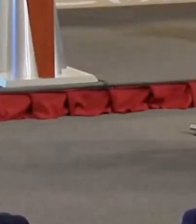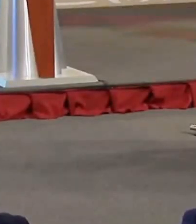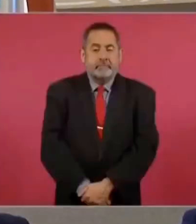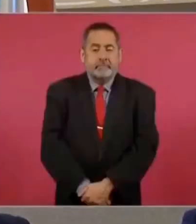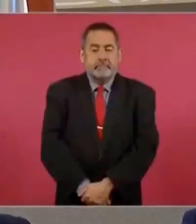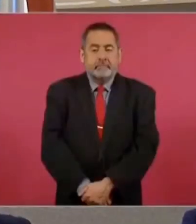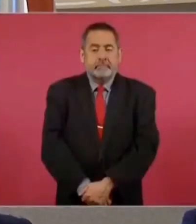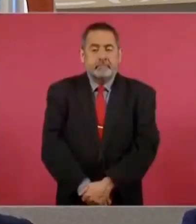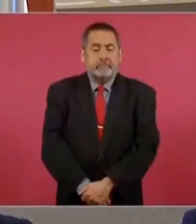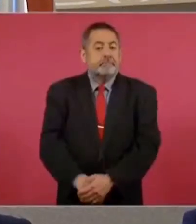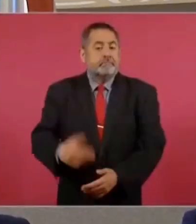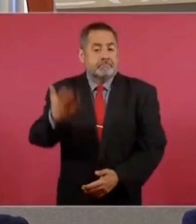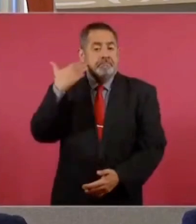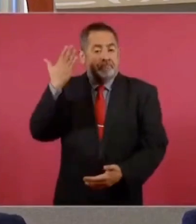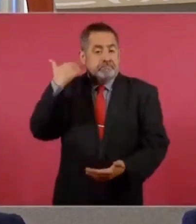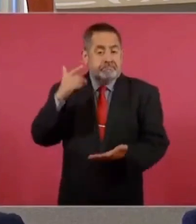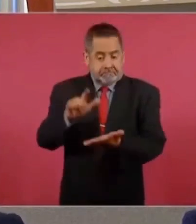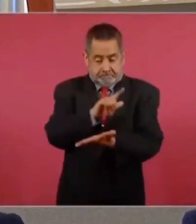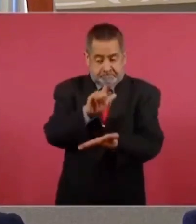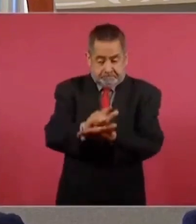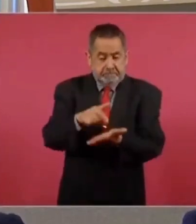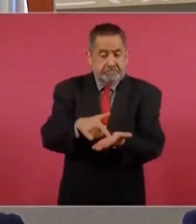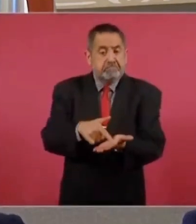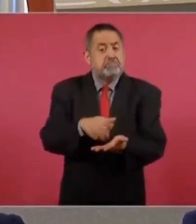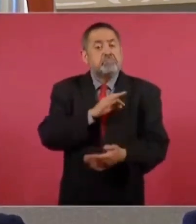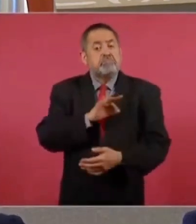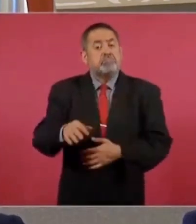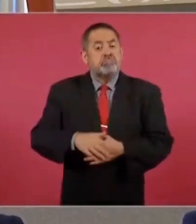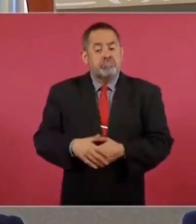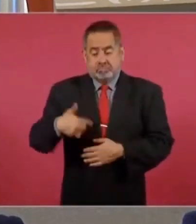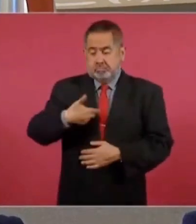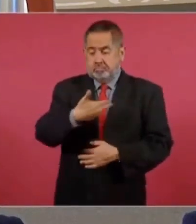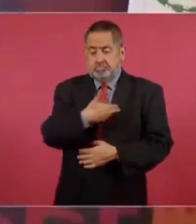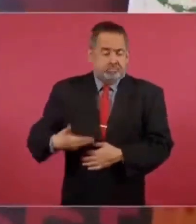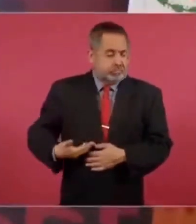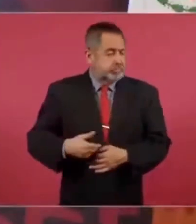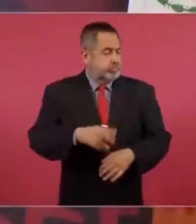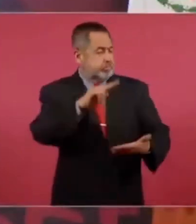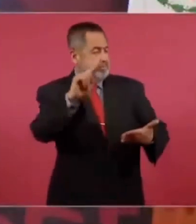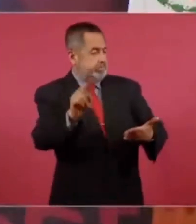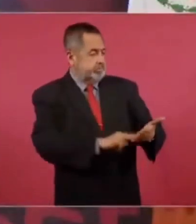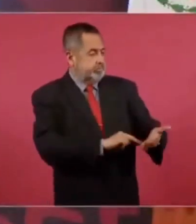porque podía el presidente, claro,